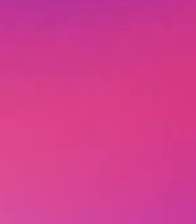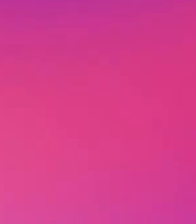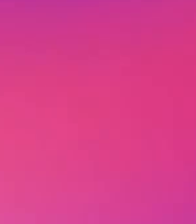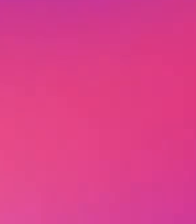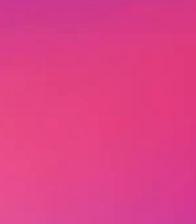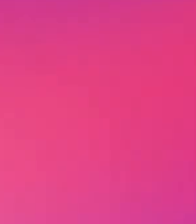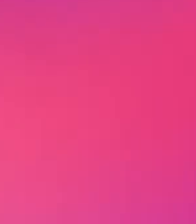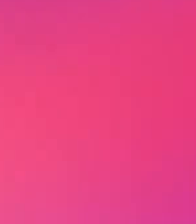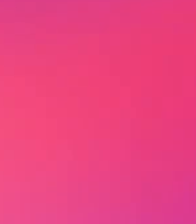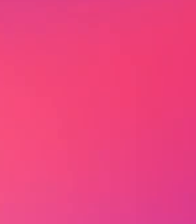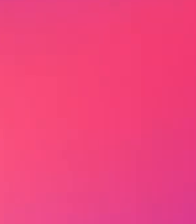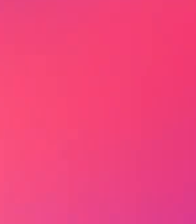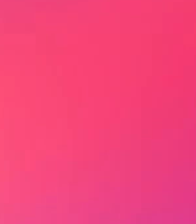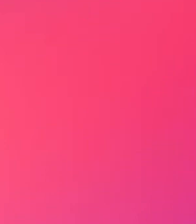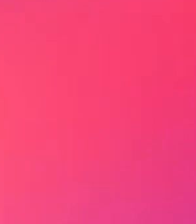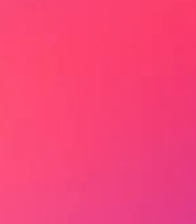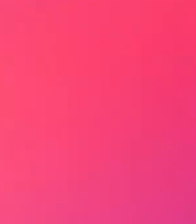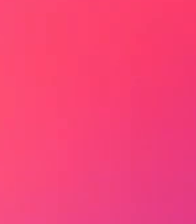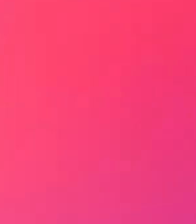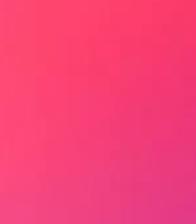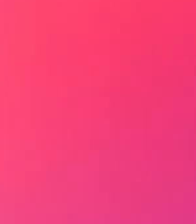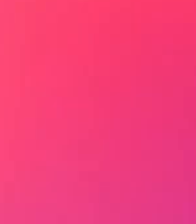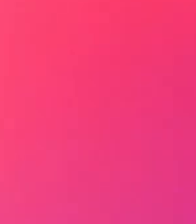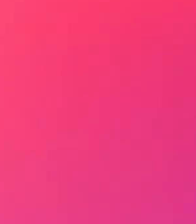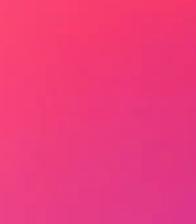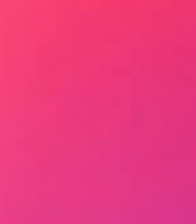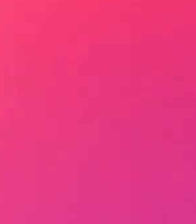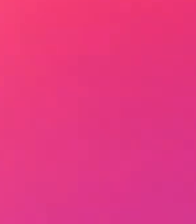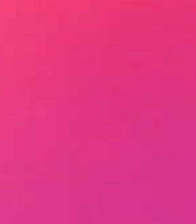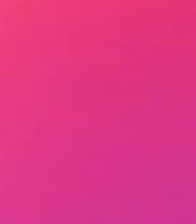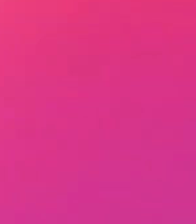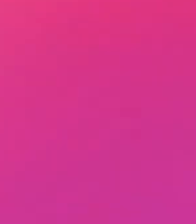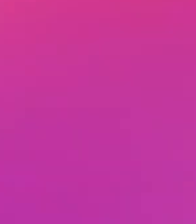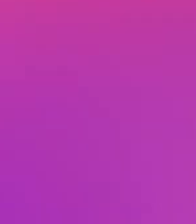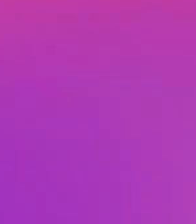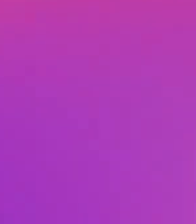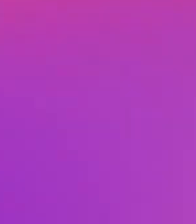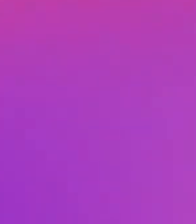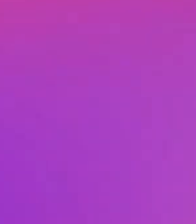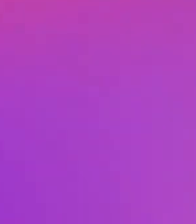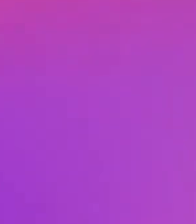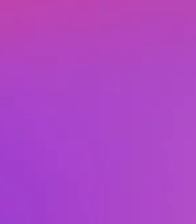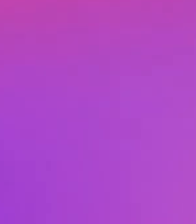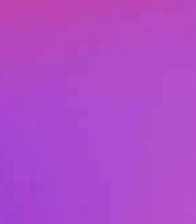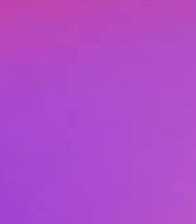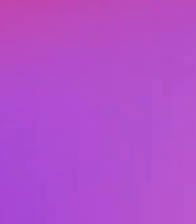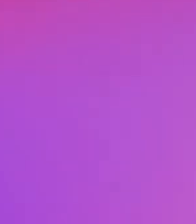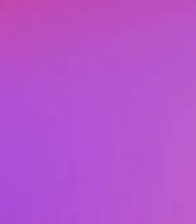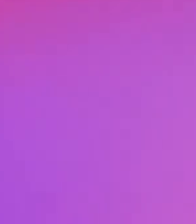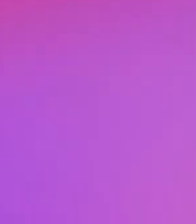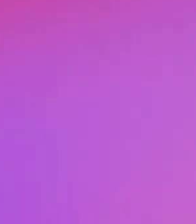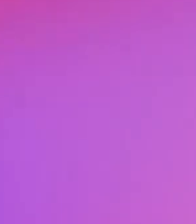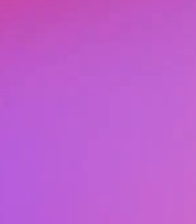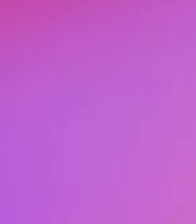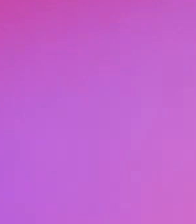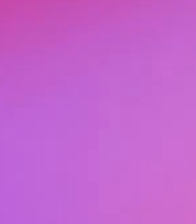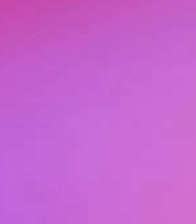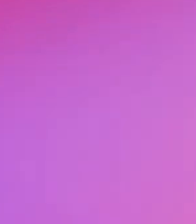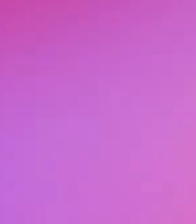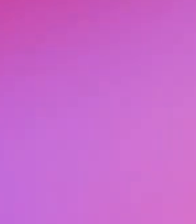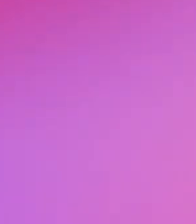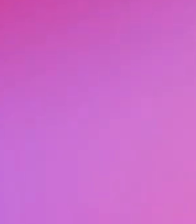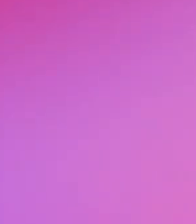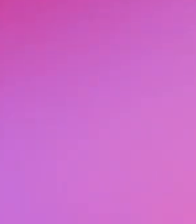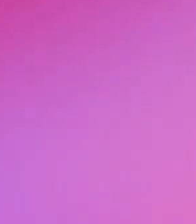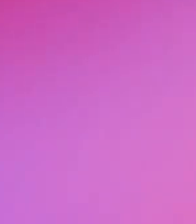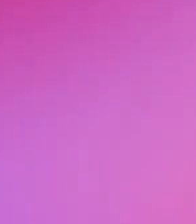es el 55 36 01 71 23. Si requieres consultar los